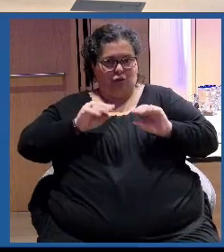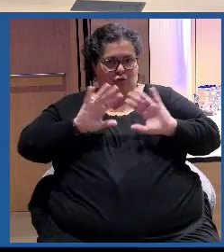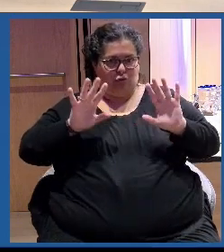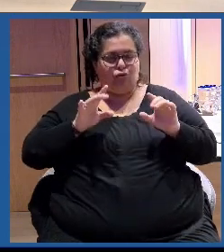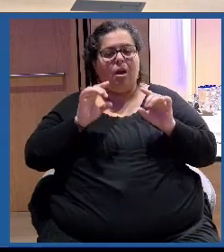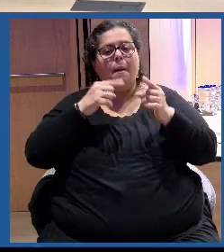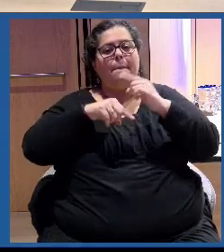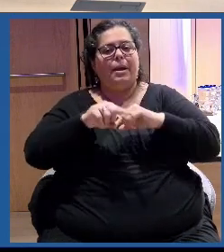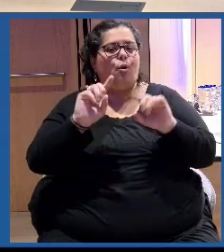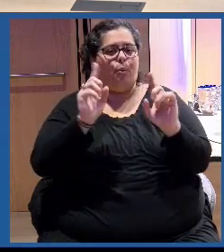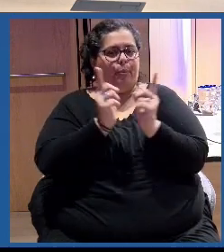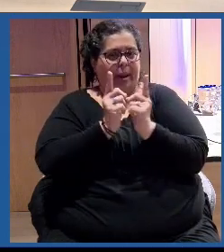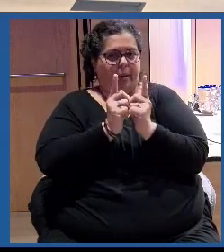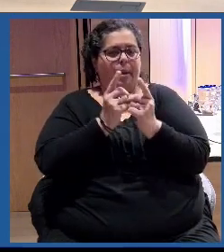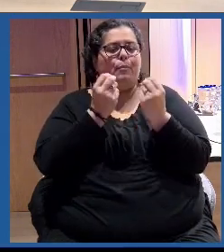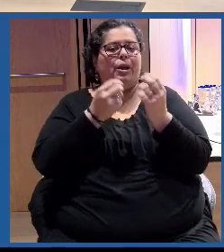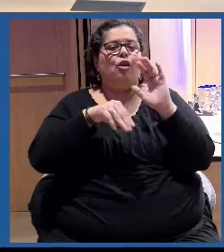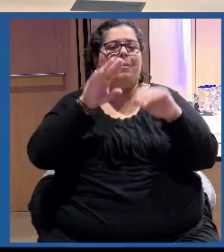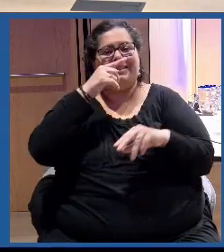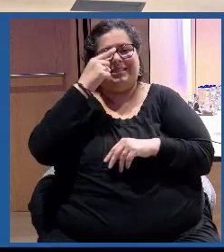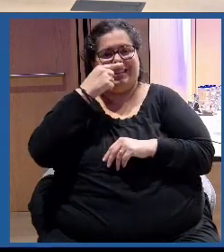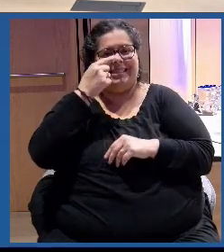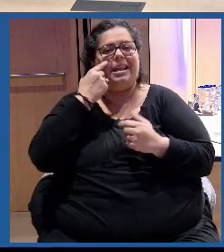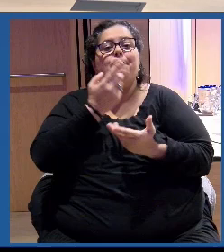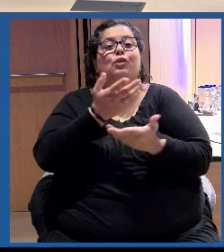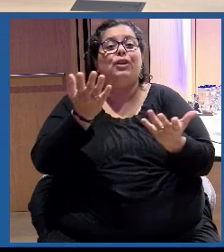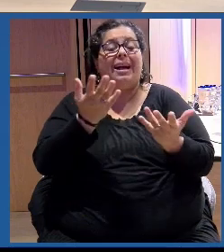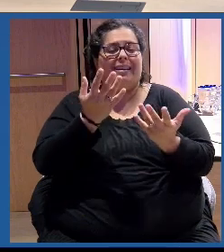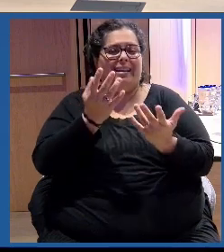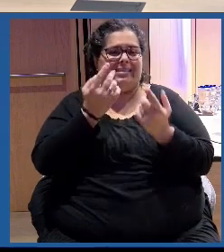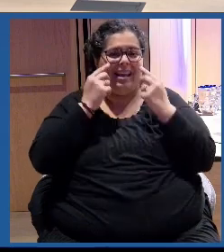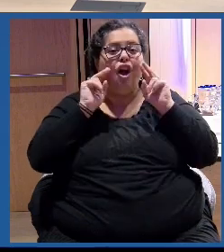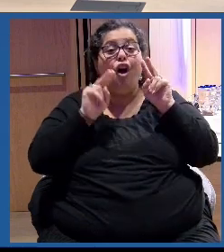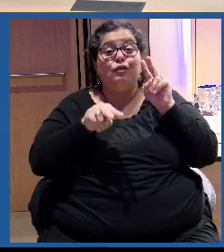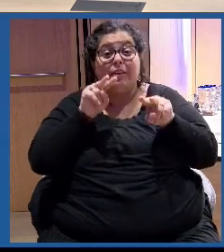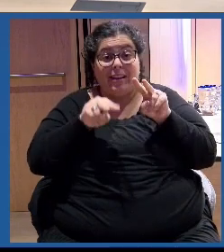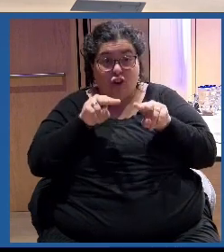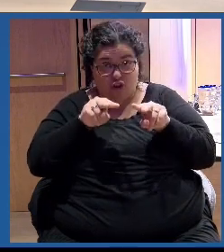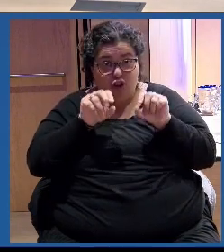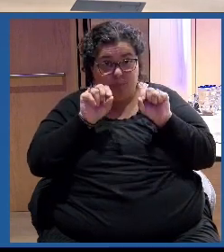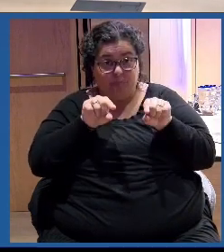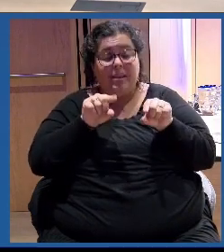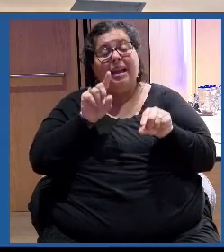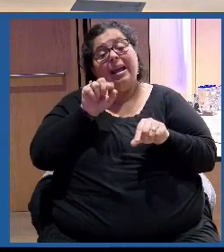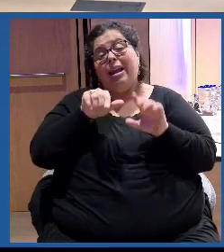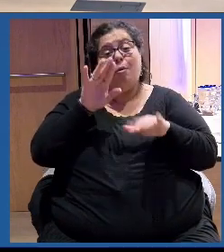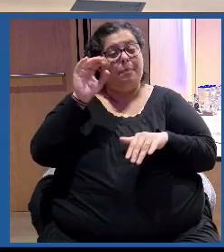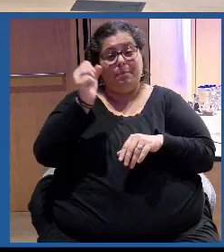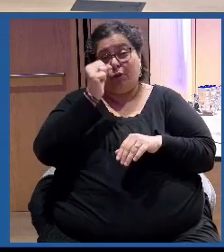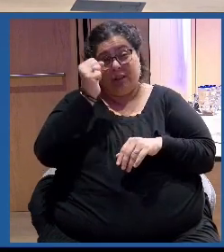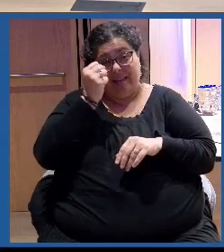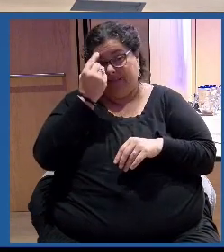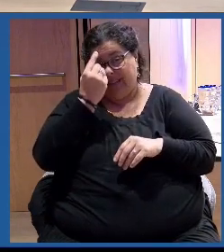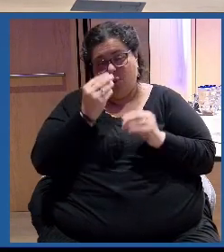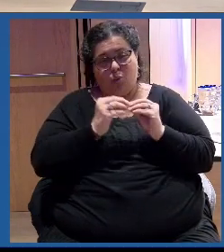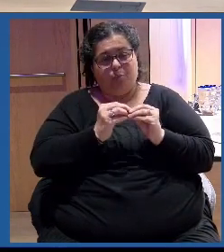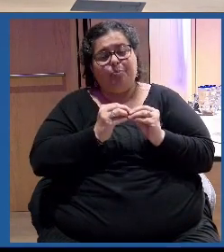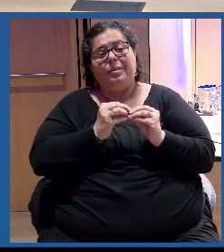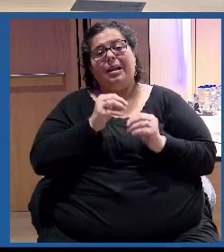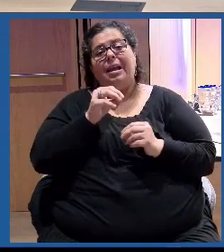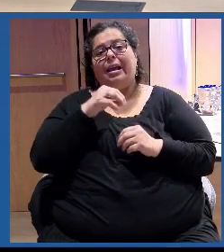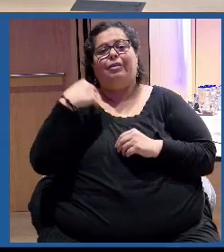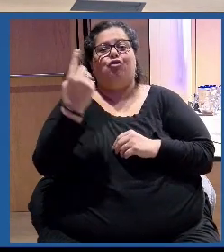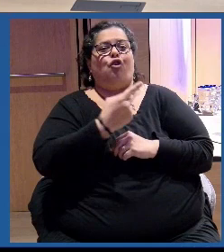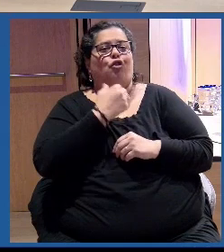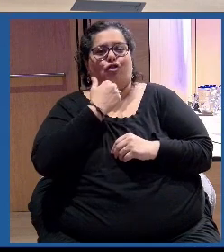muy brevemente, porque lo interesante es mostrarles el observatorio. Una cuestión importante, porque no todos saben o no todos están